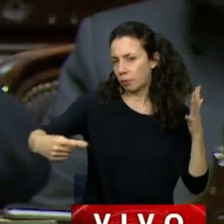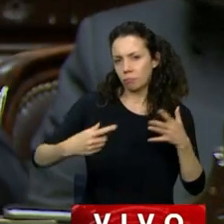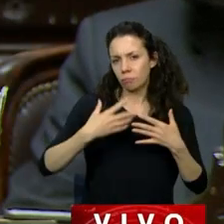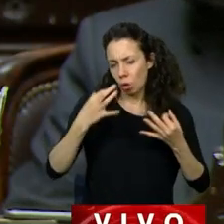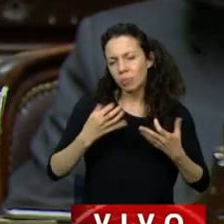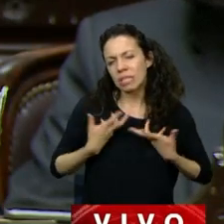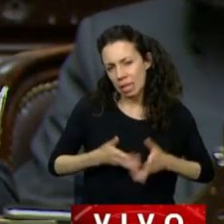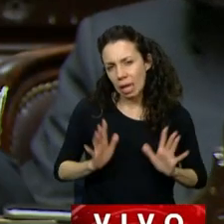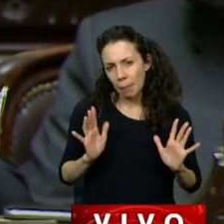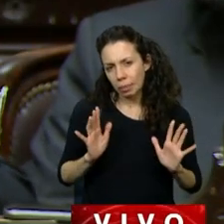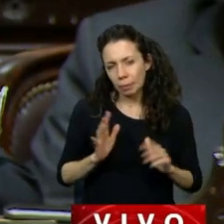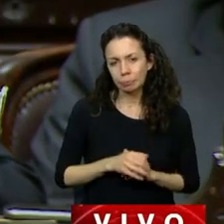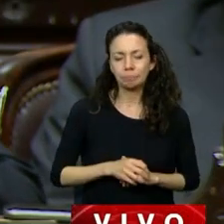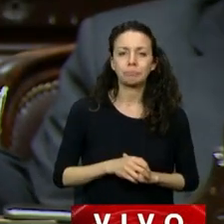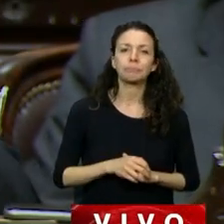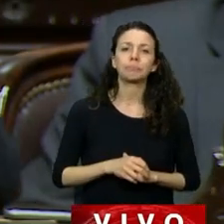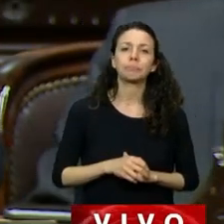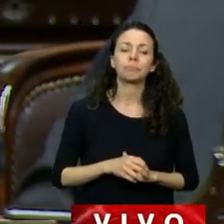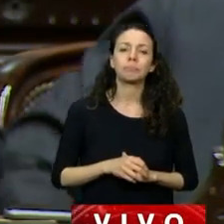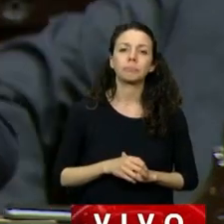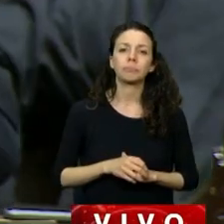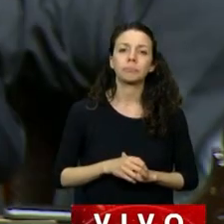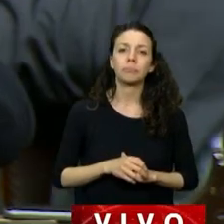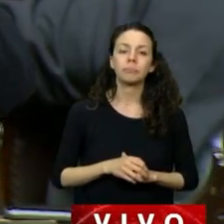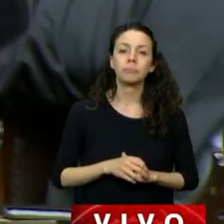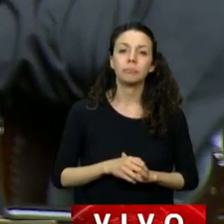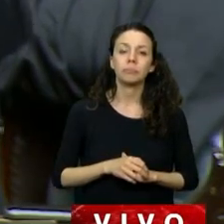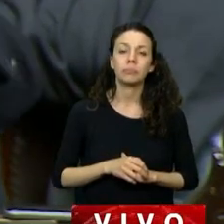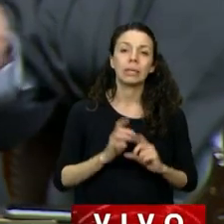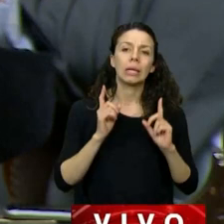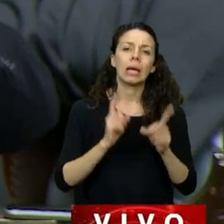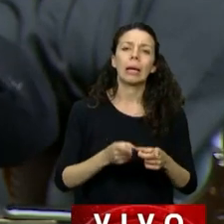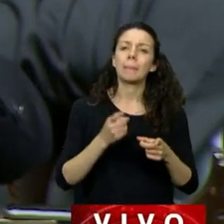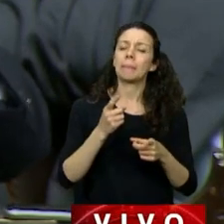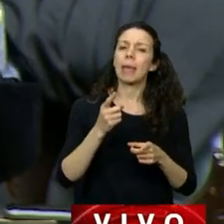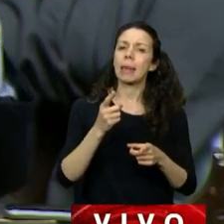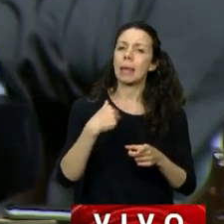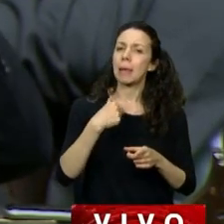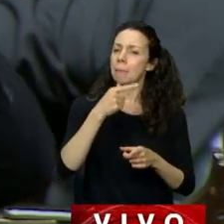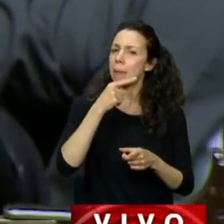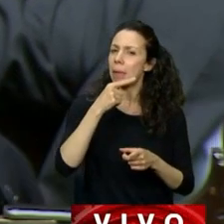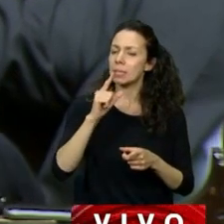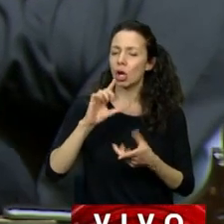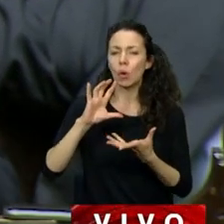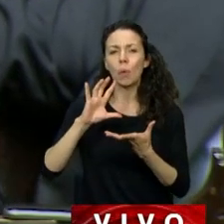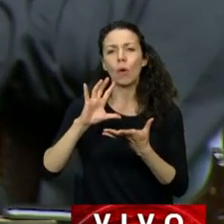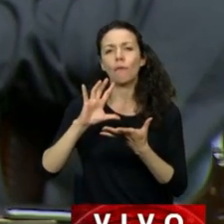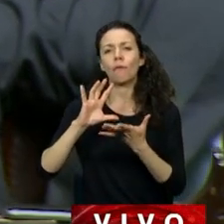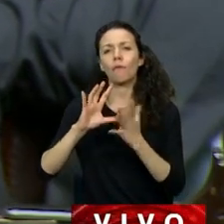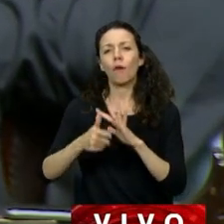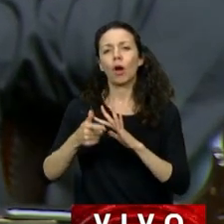Vamos a ser sinceros. Otro tema que me parece la irracionalidad que se explica y como muestra sobre un